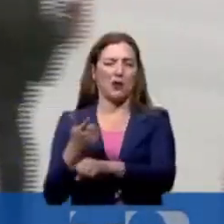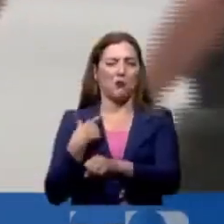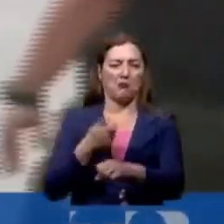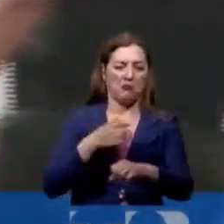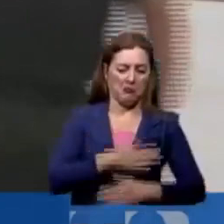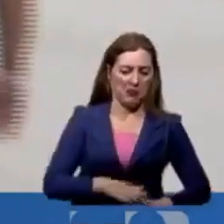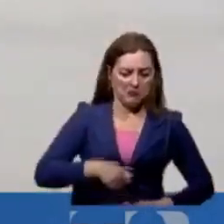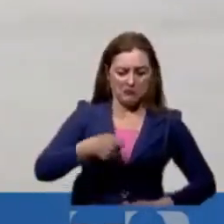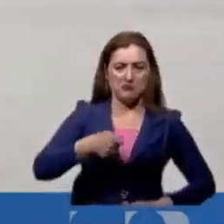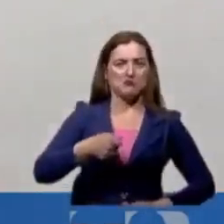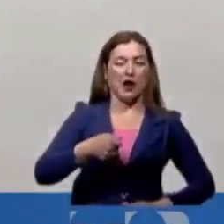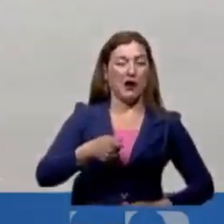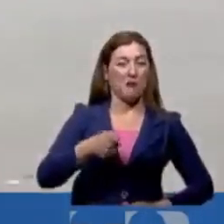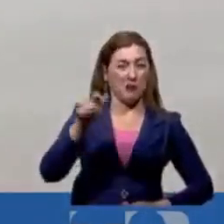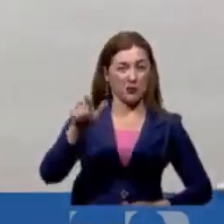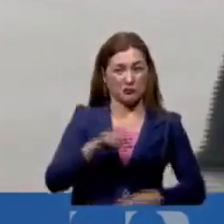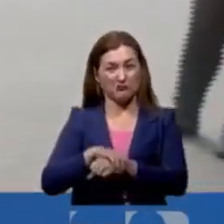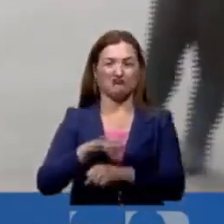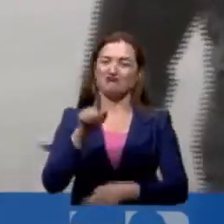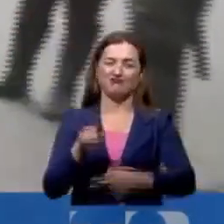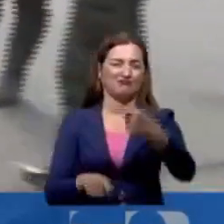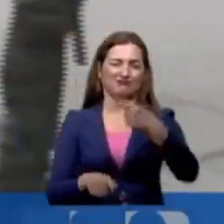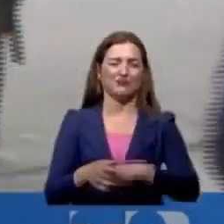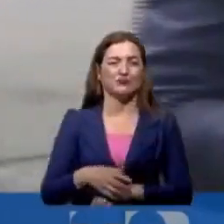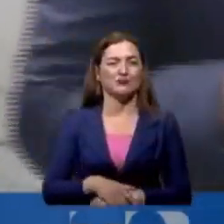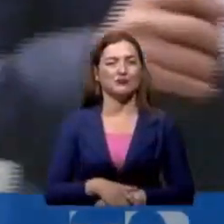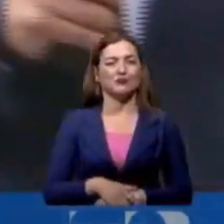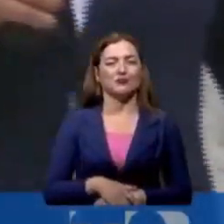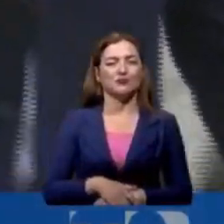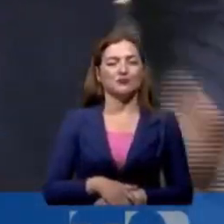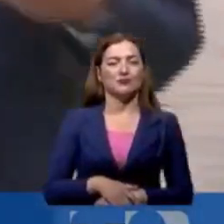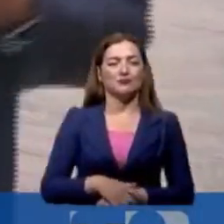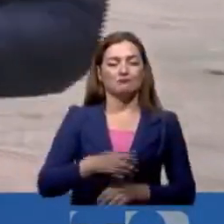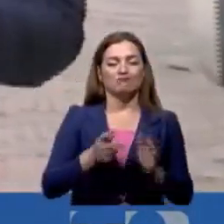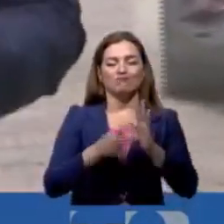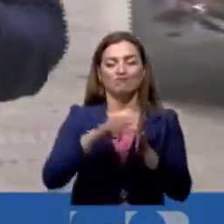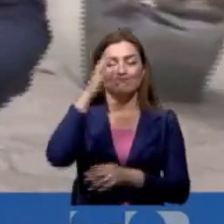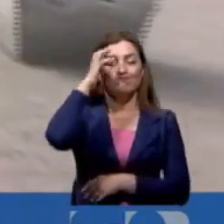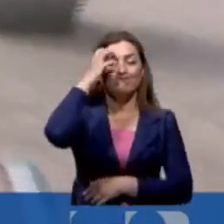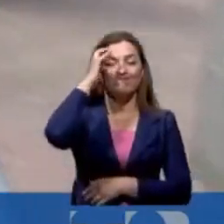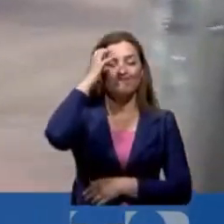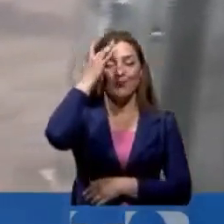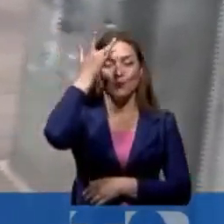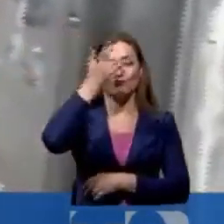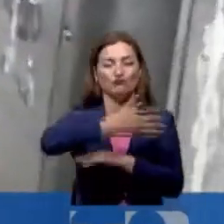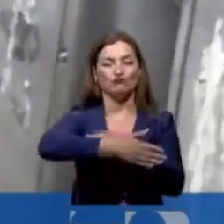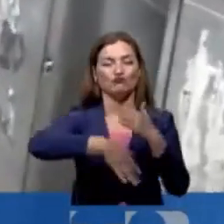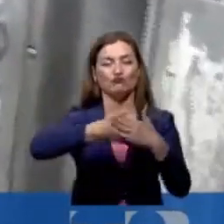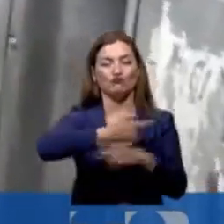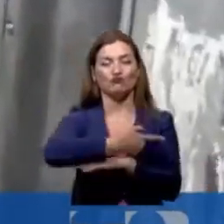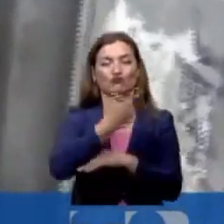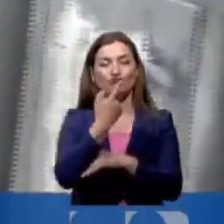pero no les corresponde hacer nada más. Y esto es preocupante porque lo que vemos a diario, lo que